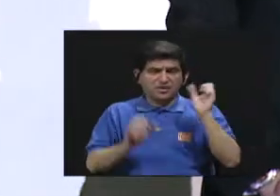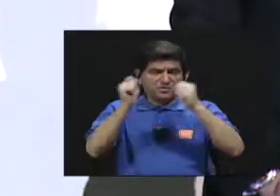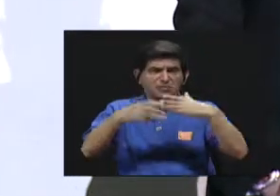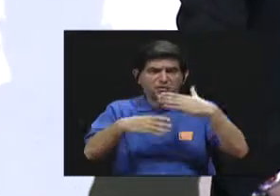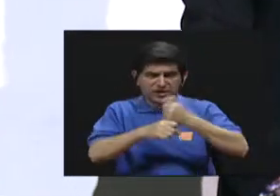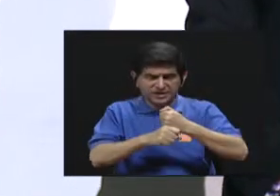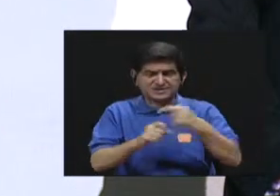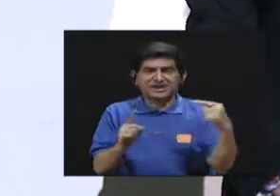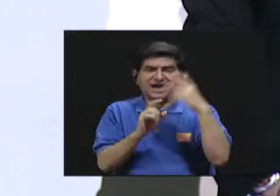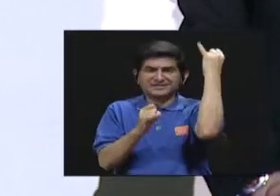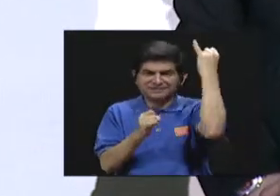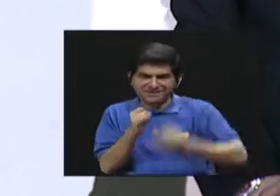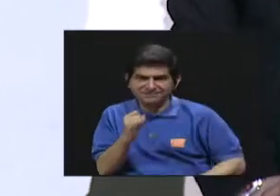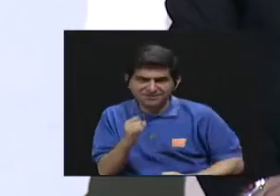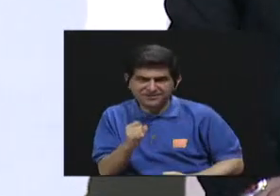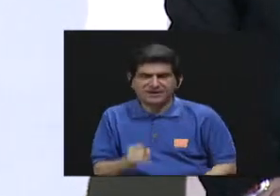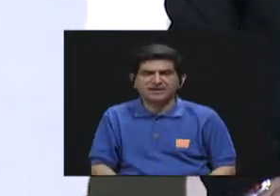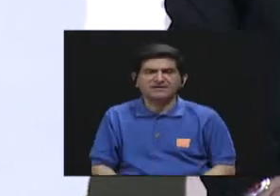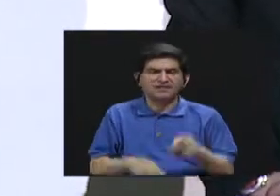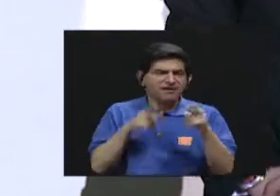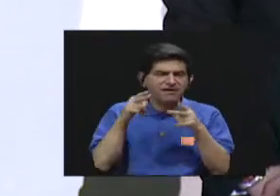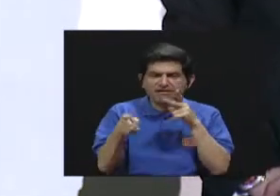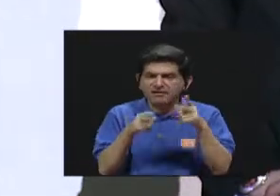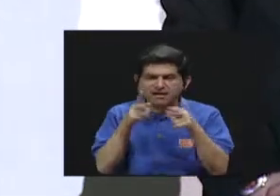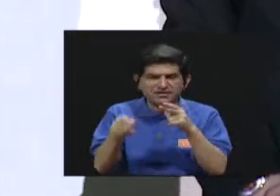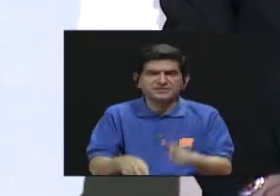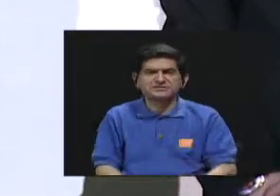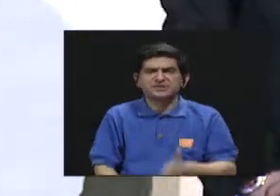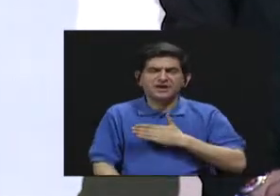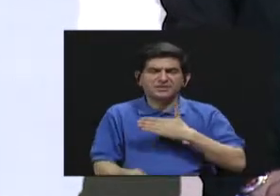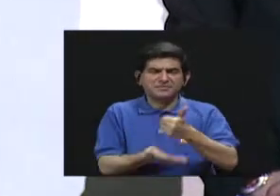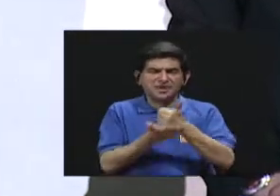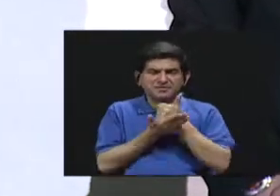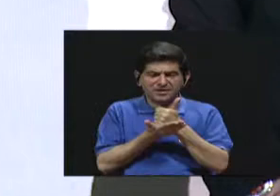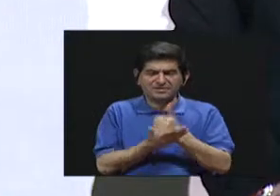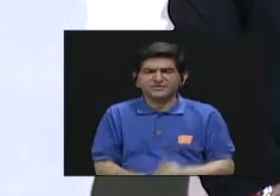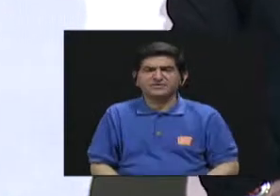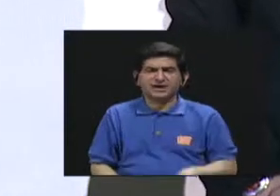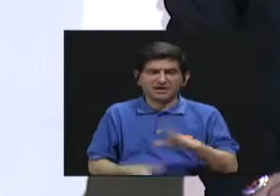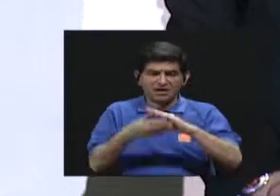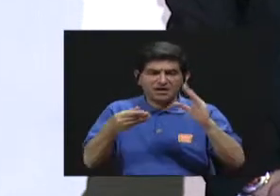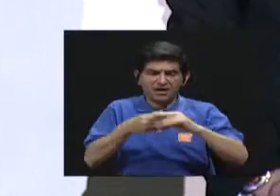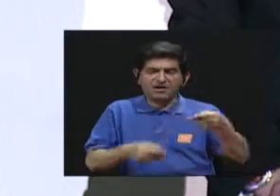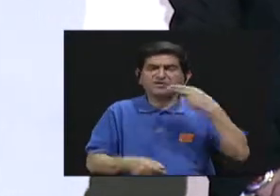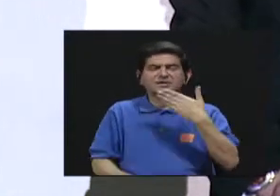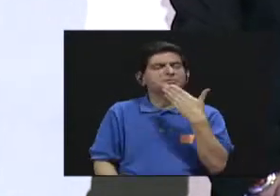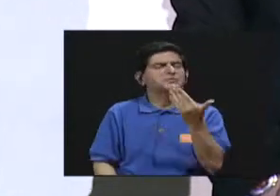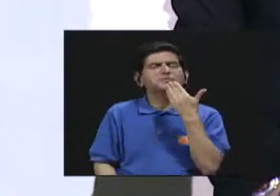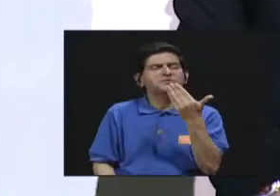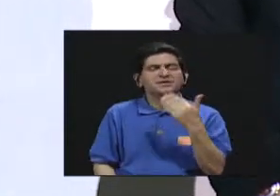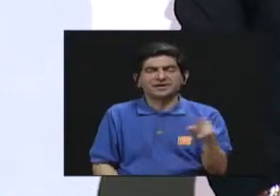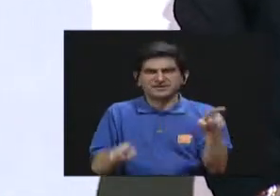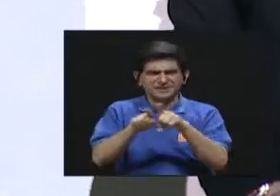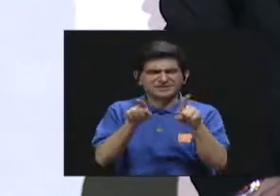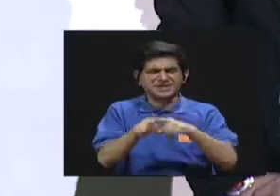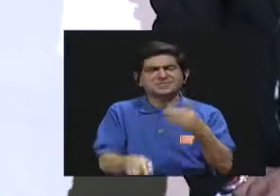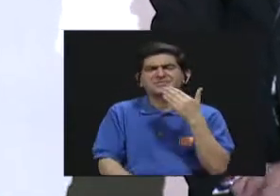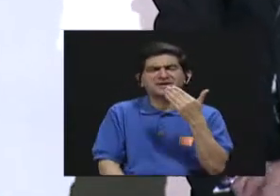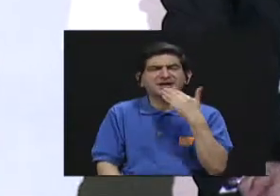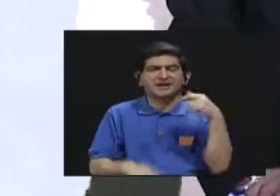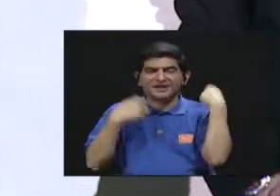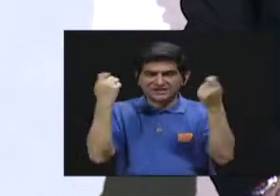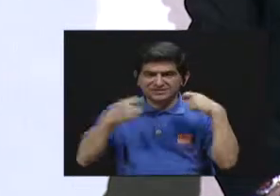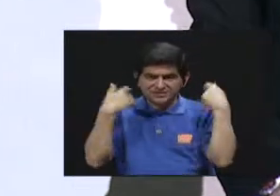hasta el final, digamos, en la parte de la edición que me ayudaron a contar esta historia. Les agradezco un montón. Y quería además agradecer al festival por